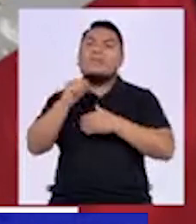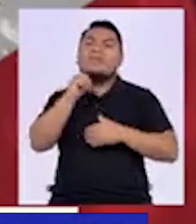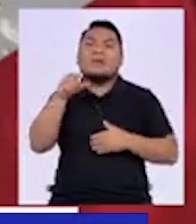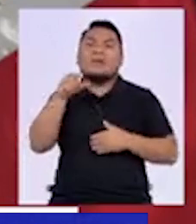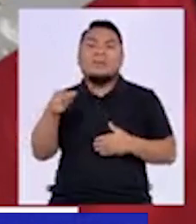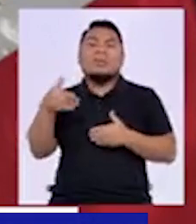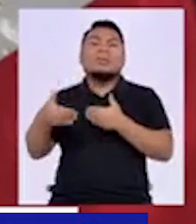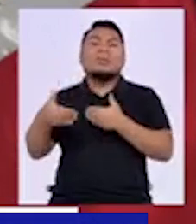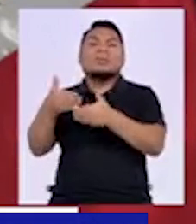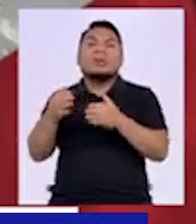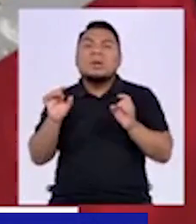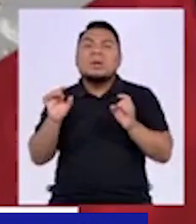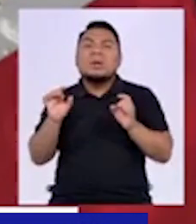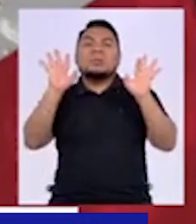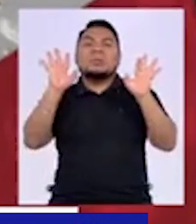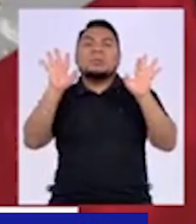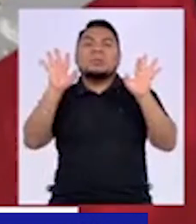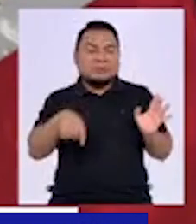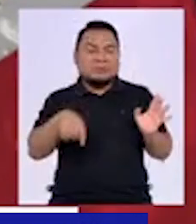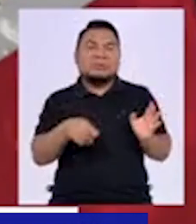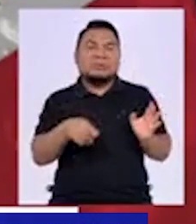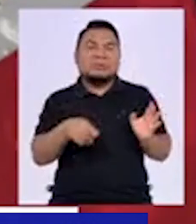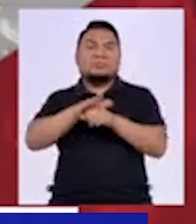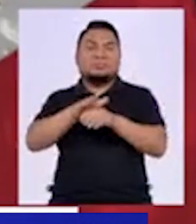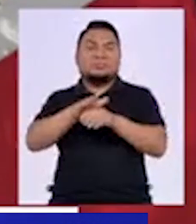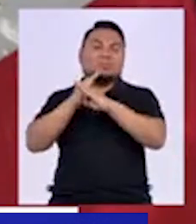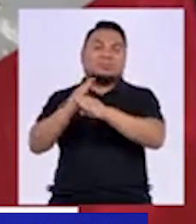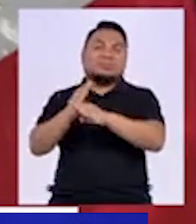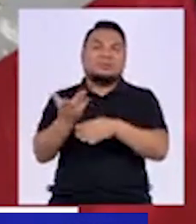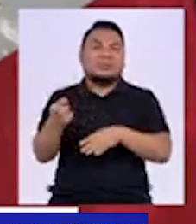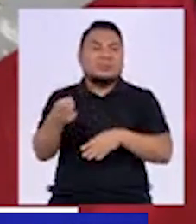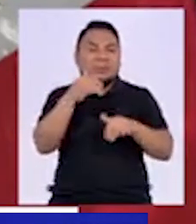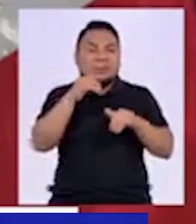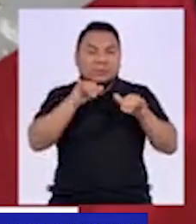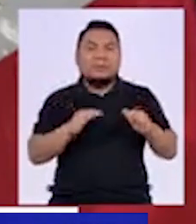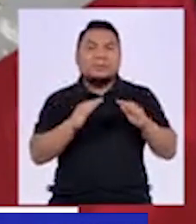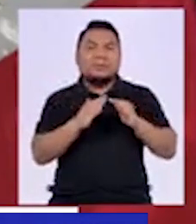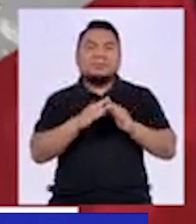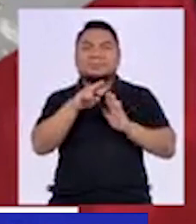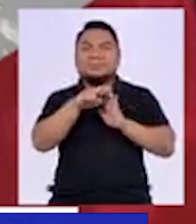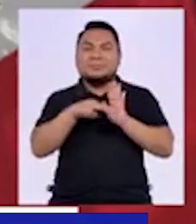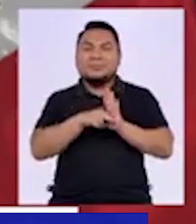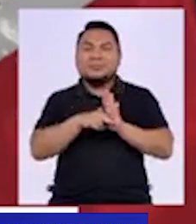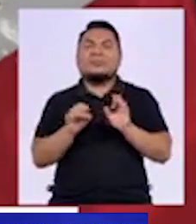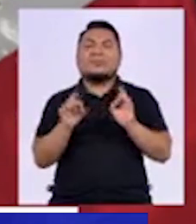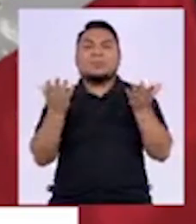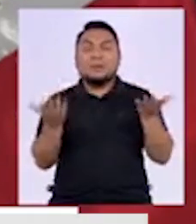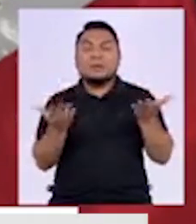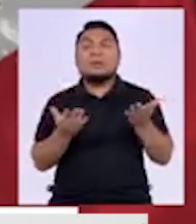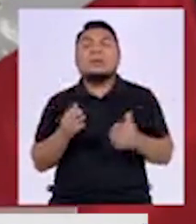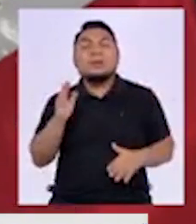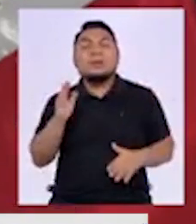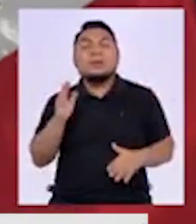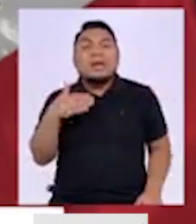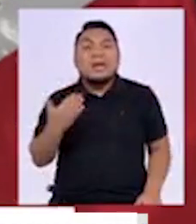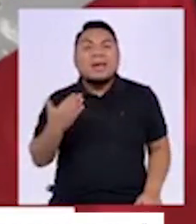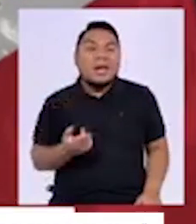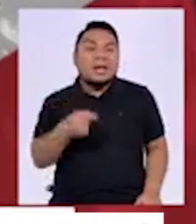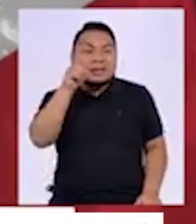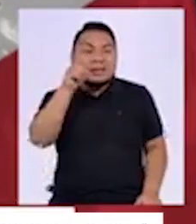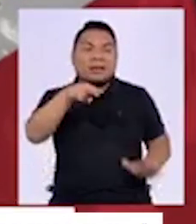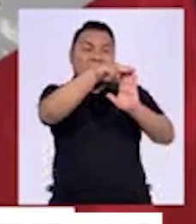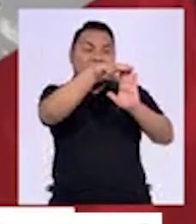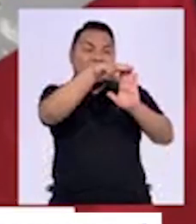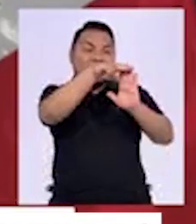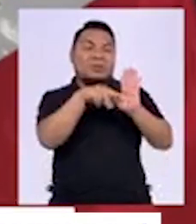ese proceso ha coincidido con el inicio de esta epidemia en nuestro país. Hay algunas normas con rango legal